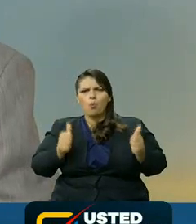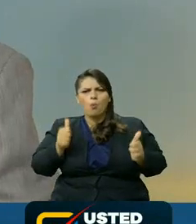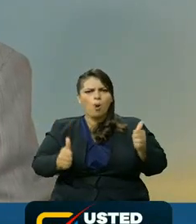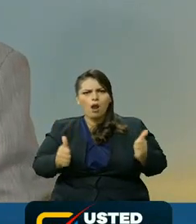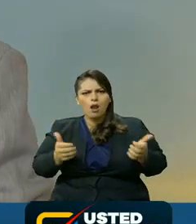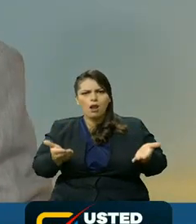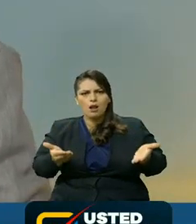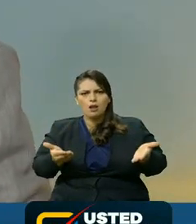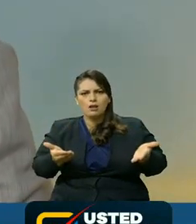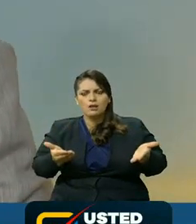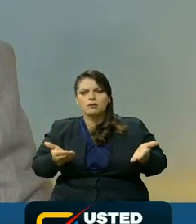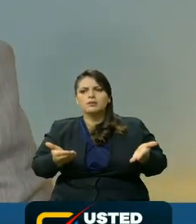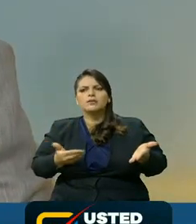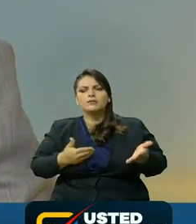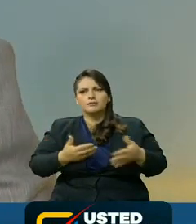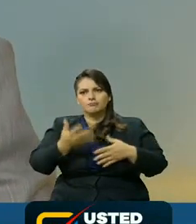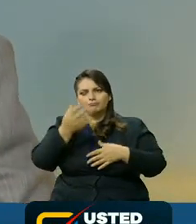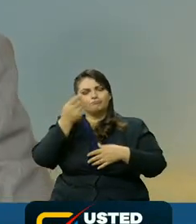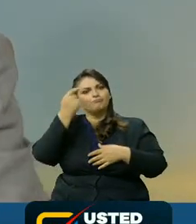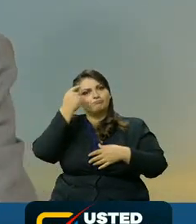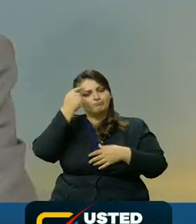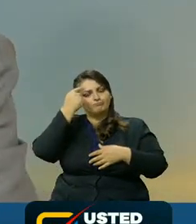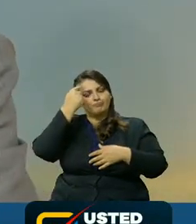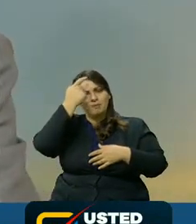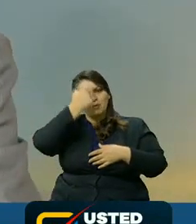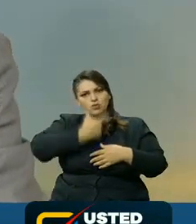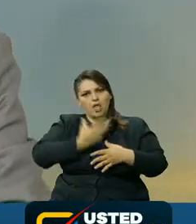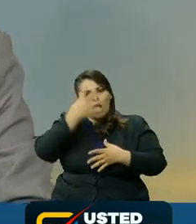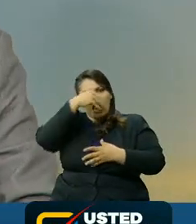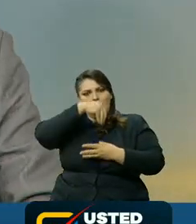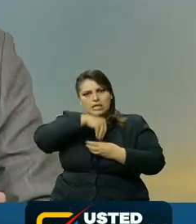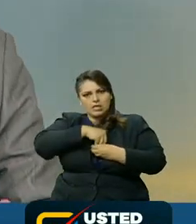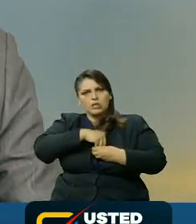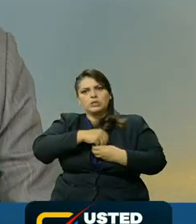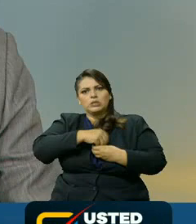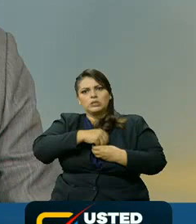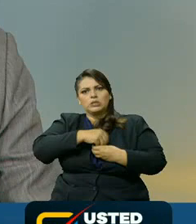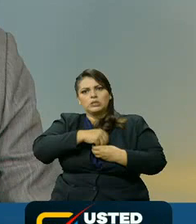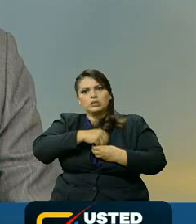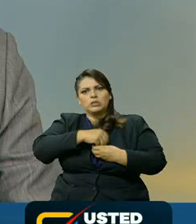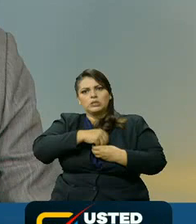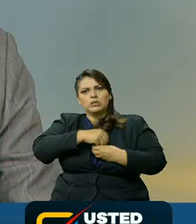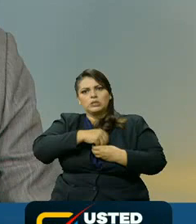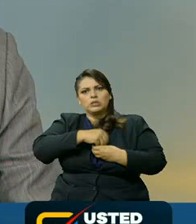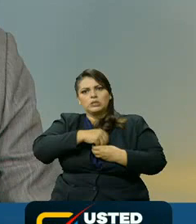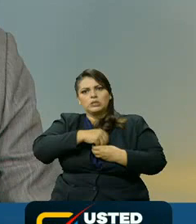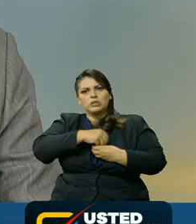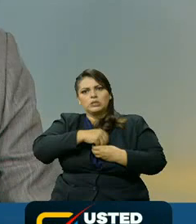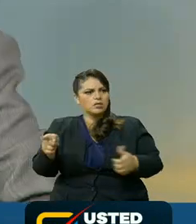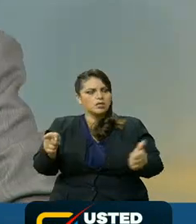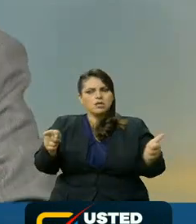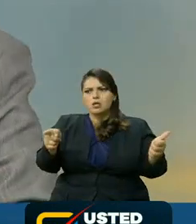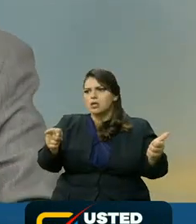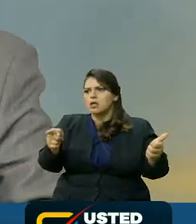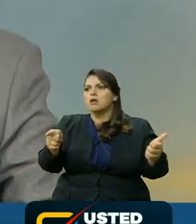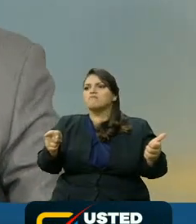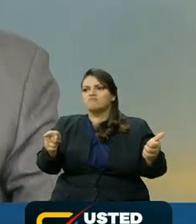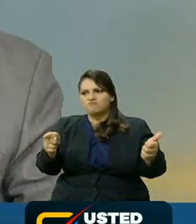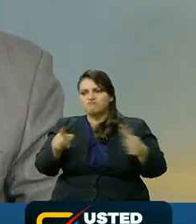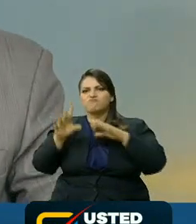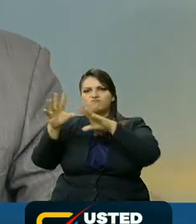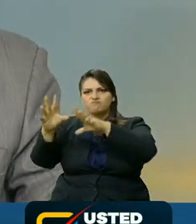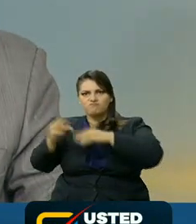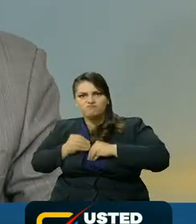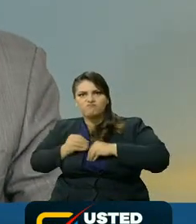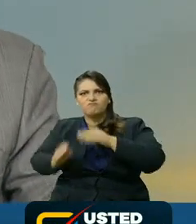una cuestión de un gen negativo, puede estar con el Arcángel San Gabriel, claro, con la Virgen Santa María, y caer